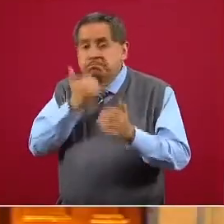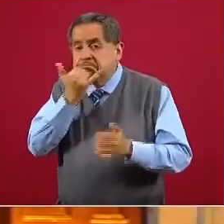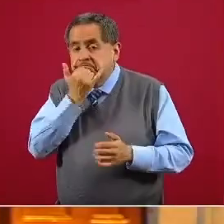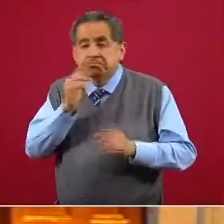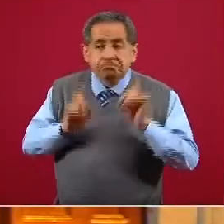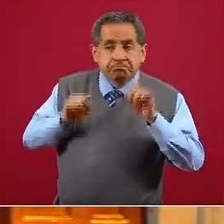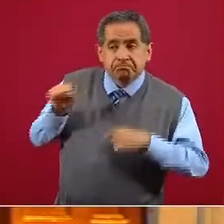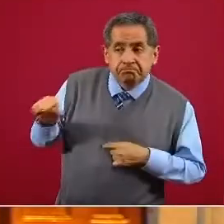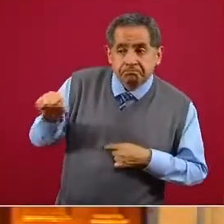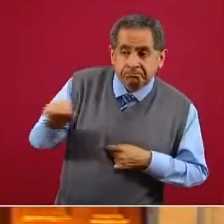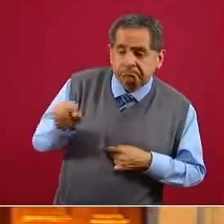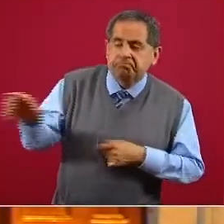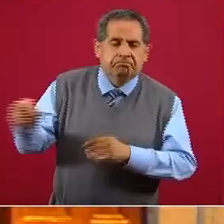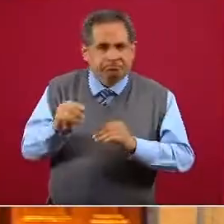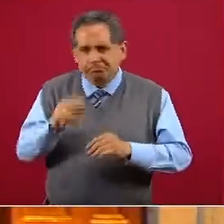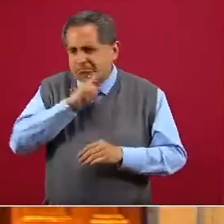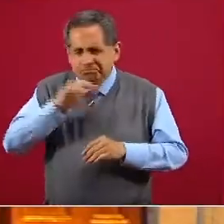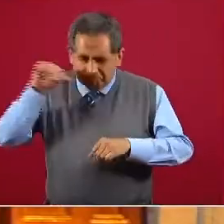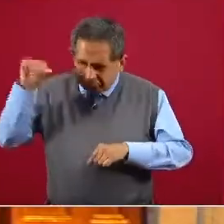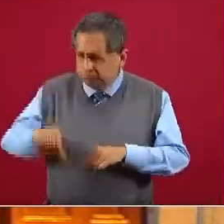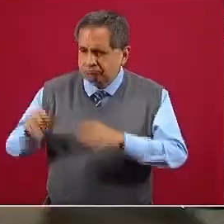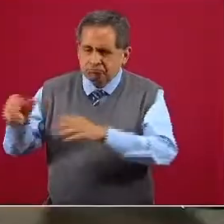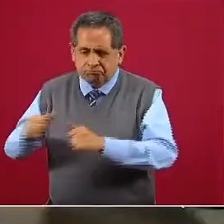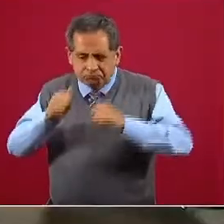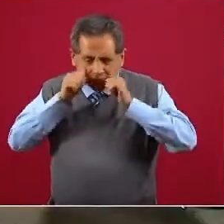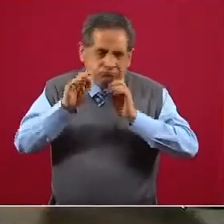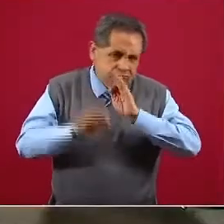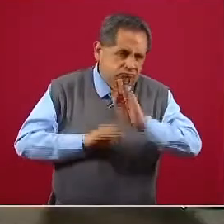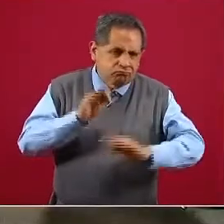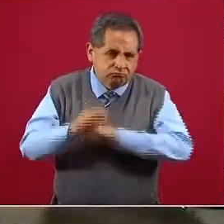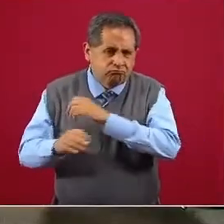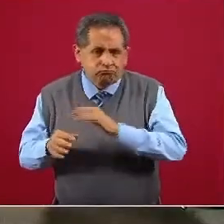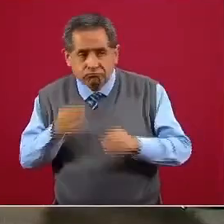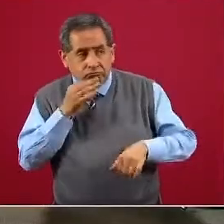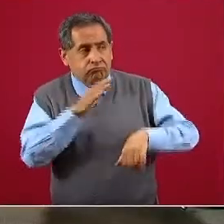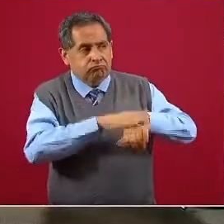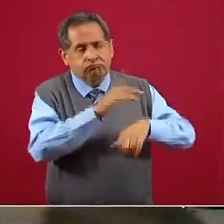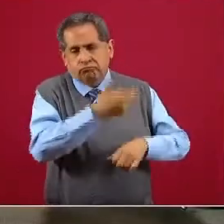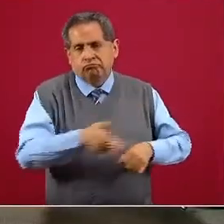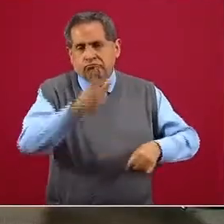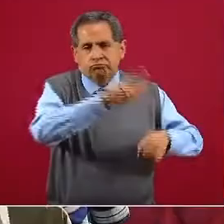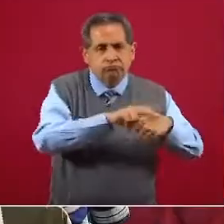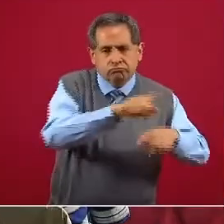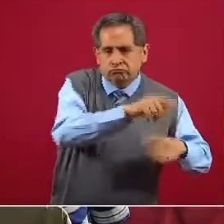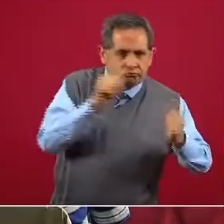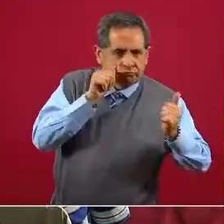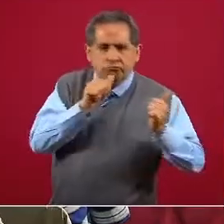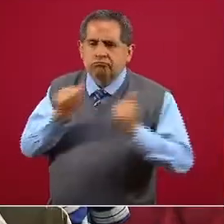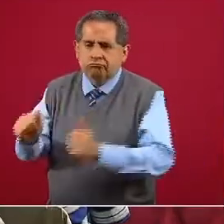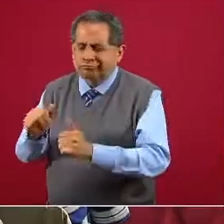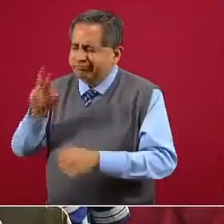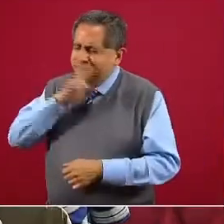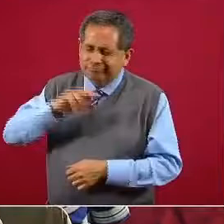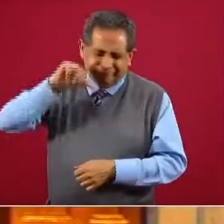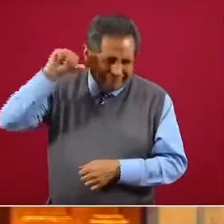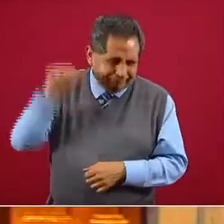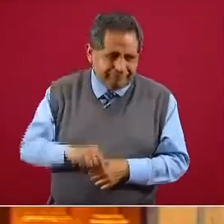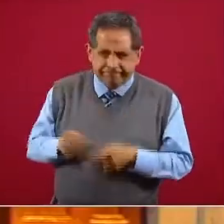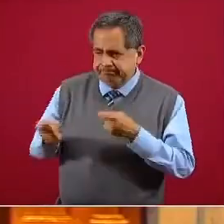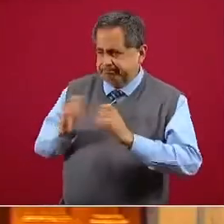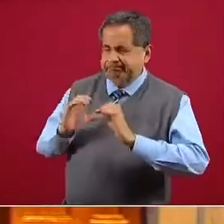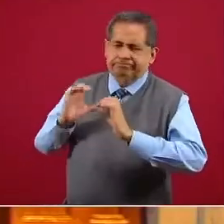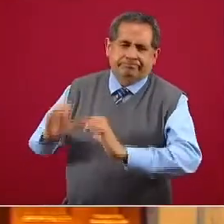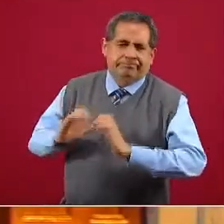esta población, sean rápidamente identificados y notificados a los servicios de atención médica para que se lleve el